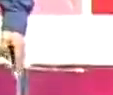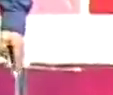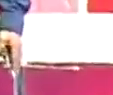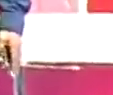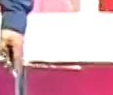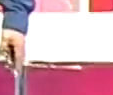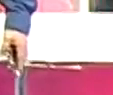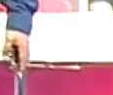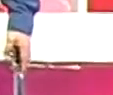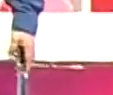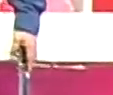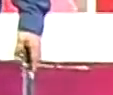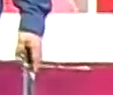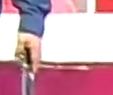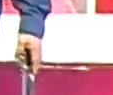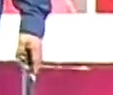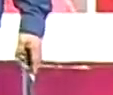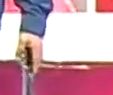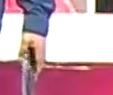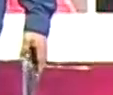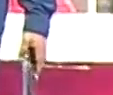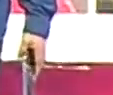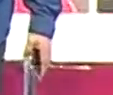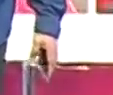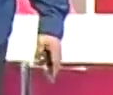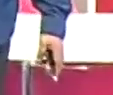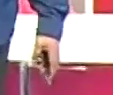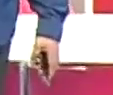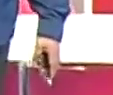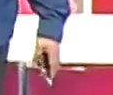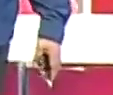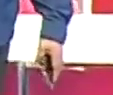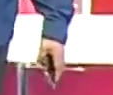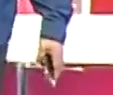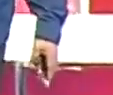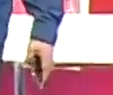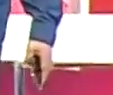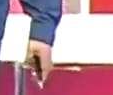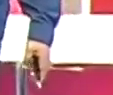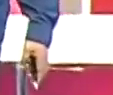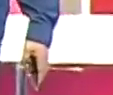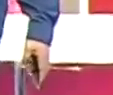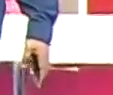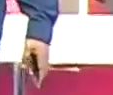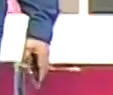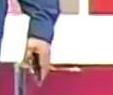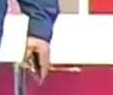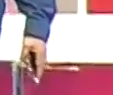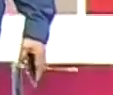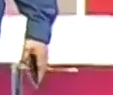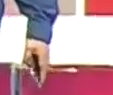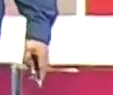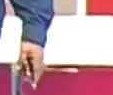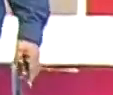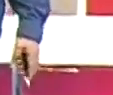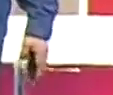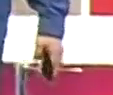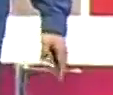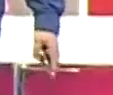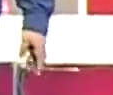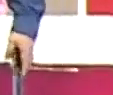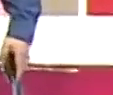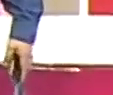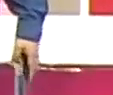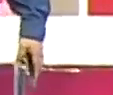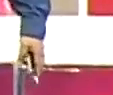las mujeres y hombres participarán en la contienda del próximo 8 de agosto. Lo que dejó siendo